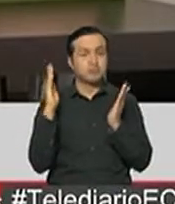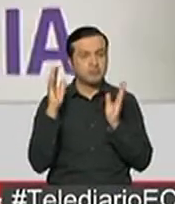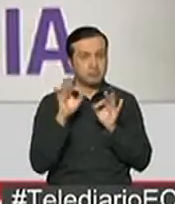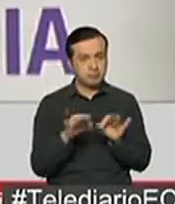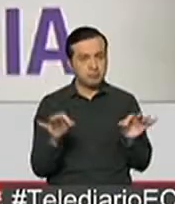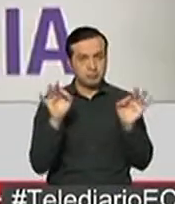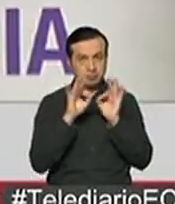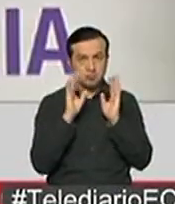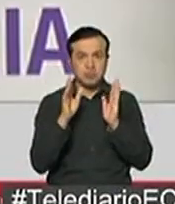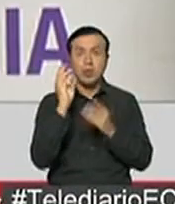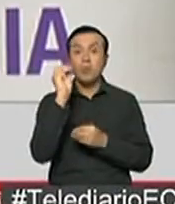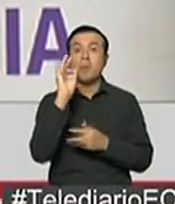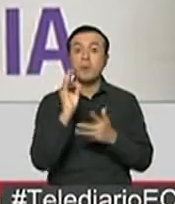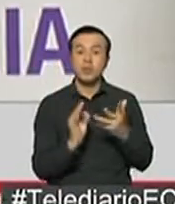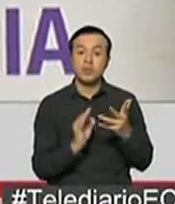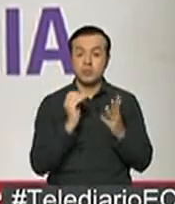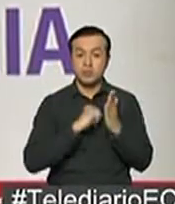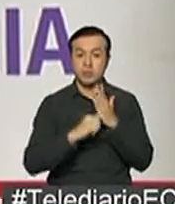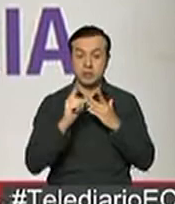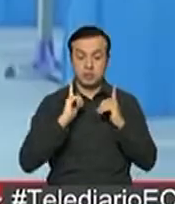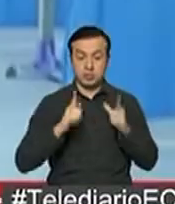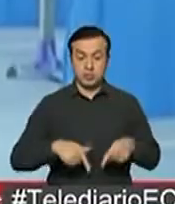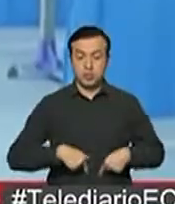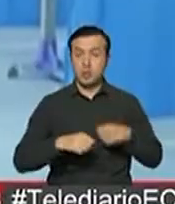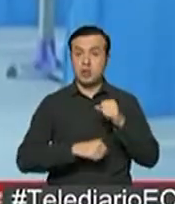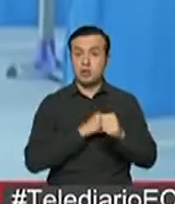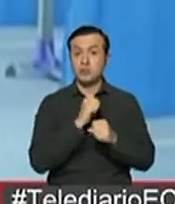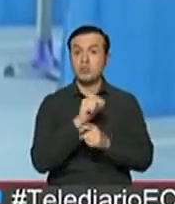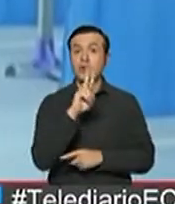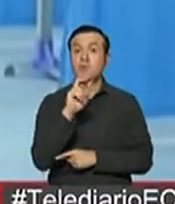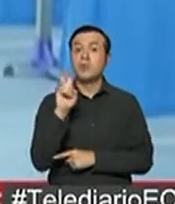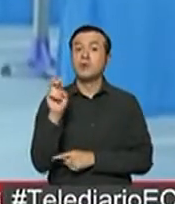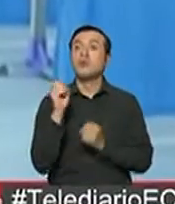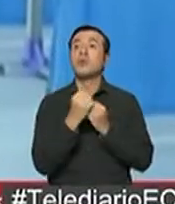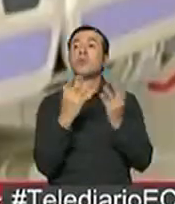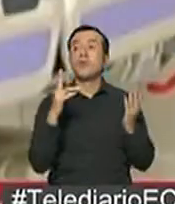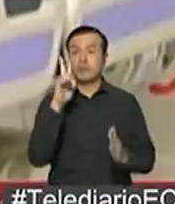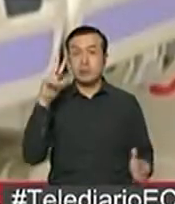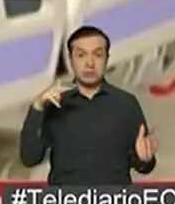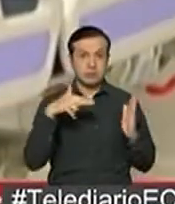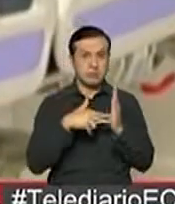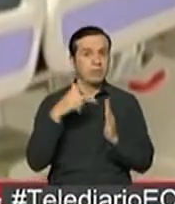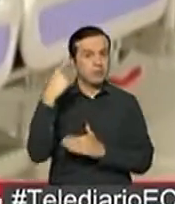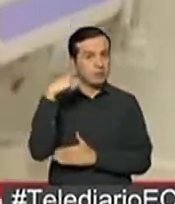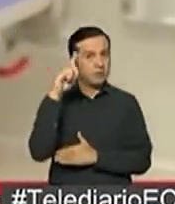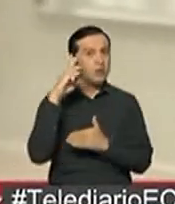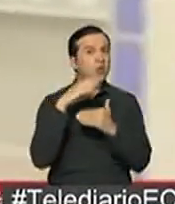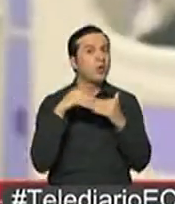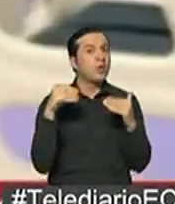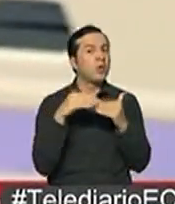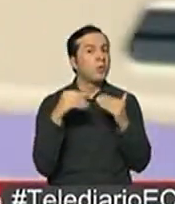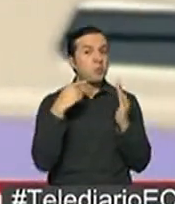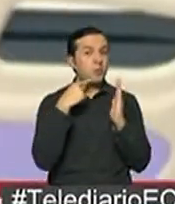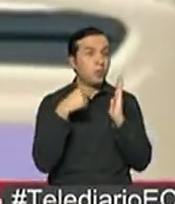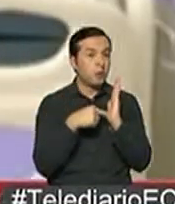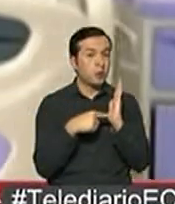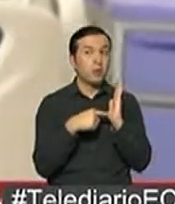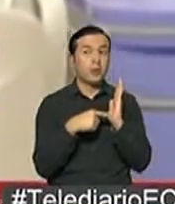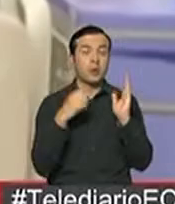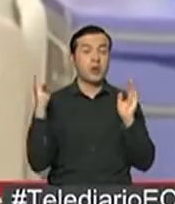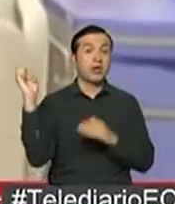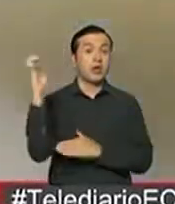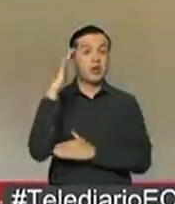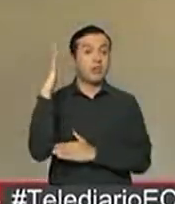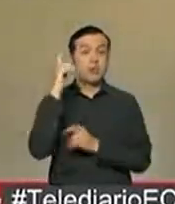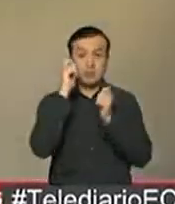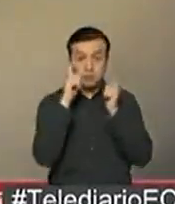el presupuesto del ministerio de salud para el 2020 es de cerca de 13 mil millones de dólares en caso de declararse una alerta